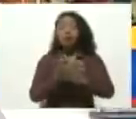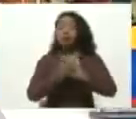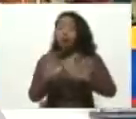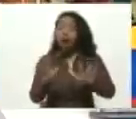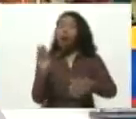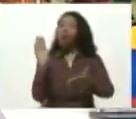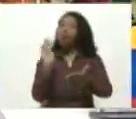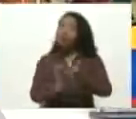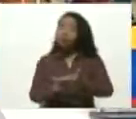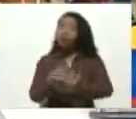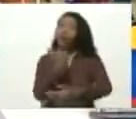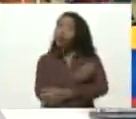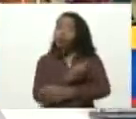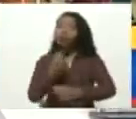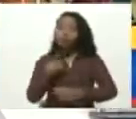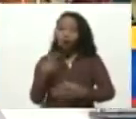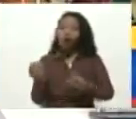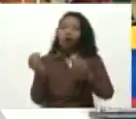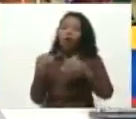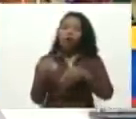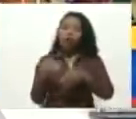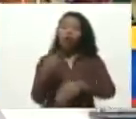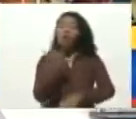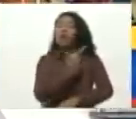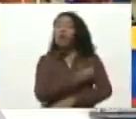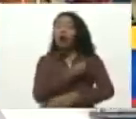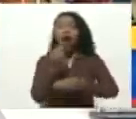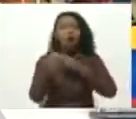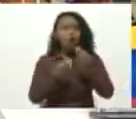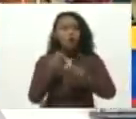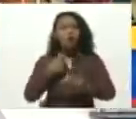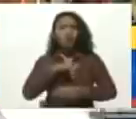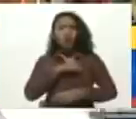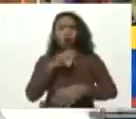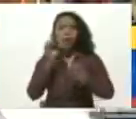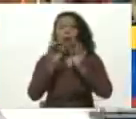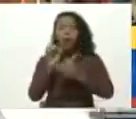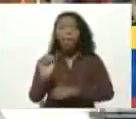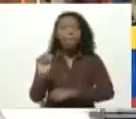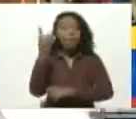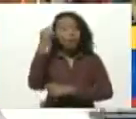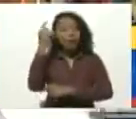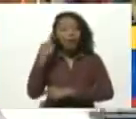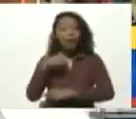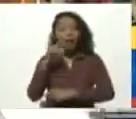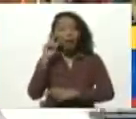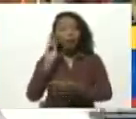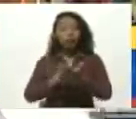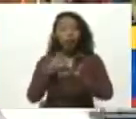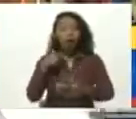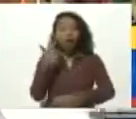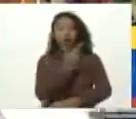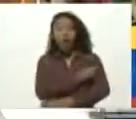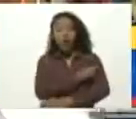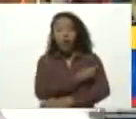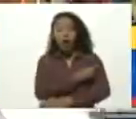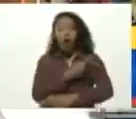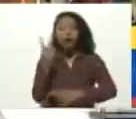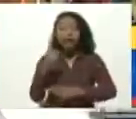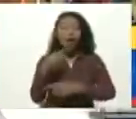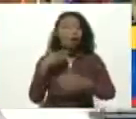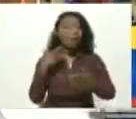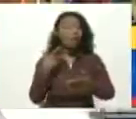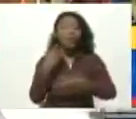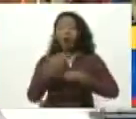la vacuna. Estoy de acuerdo. La vacuna, como lo hemos explicado desde el primer día que aparecieron las vacunas, la vacuna no